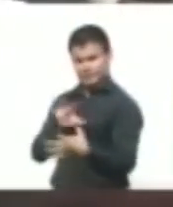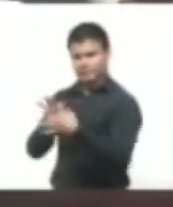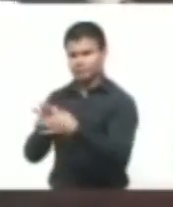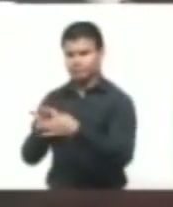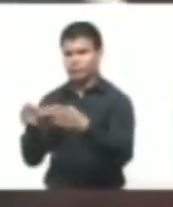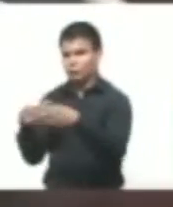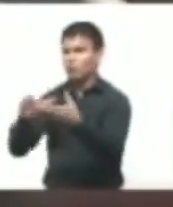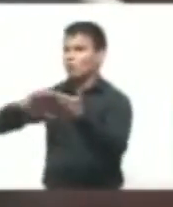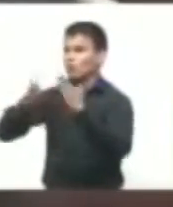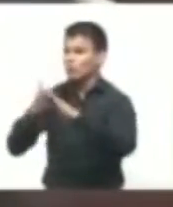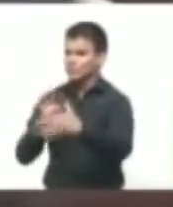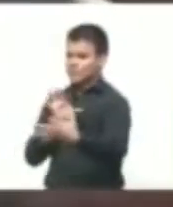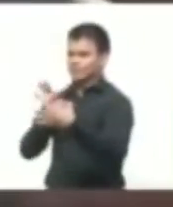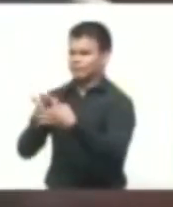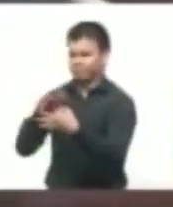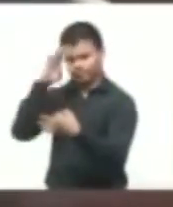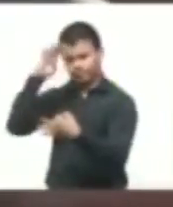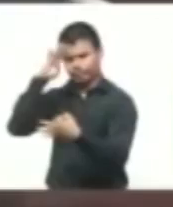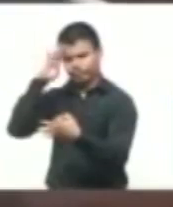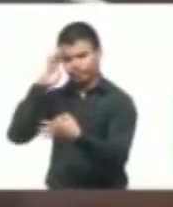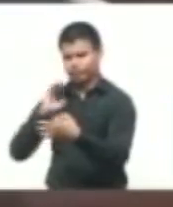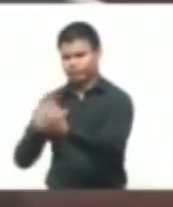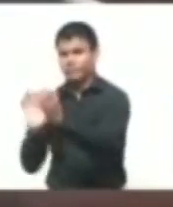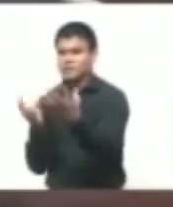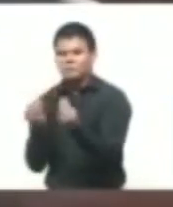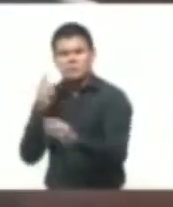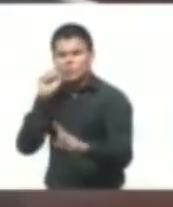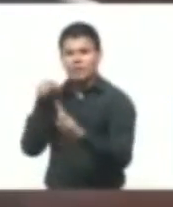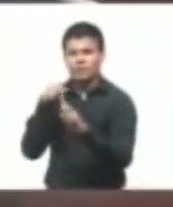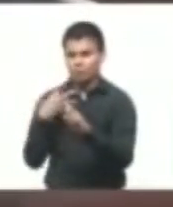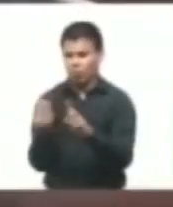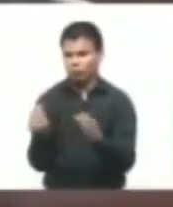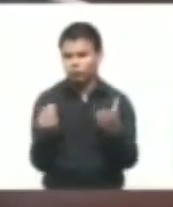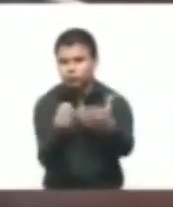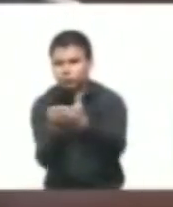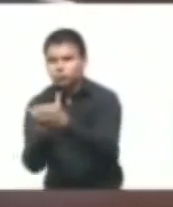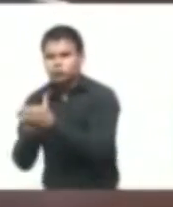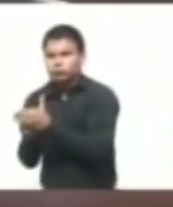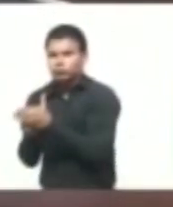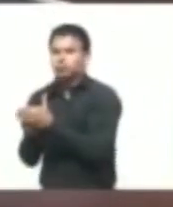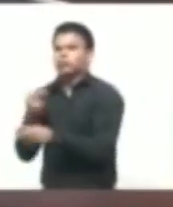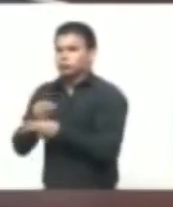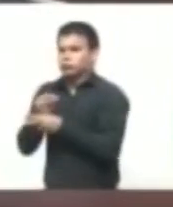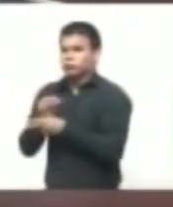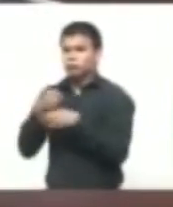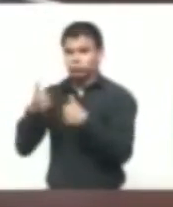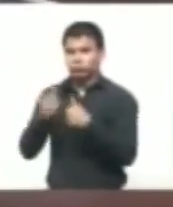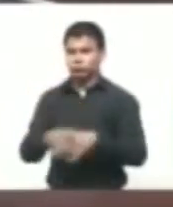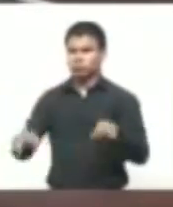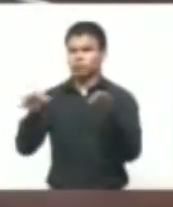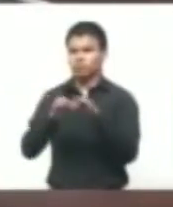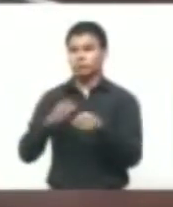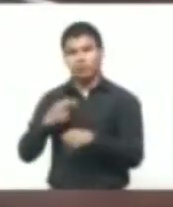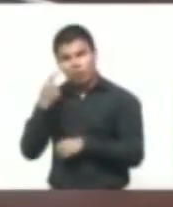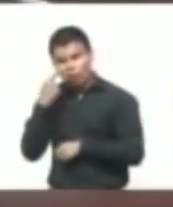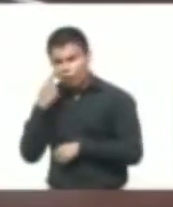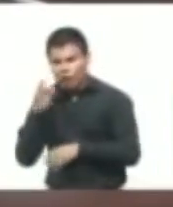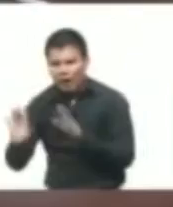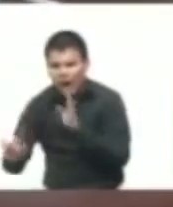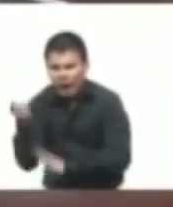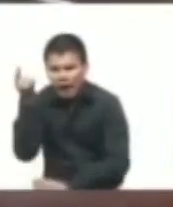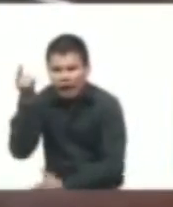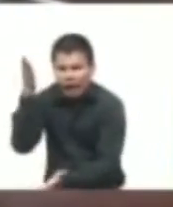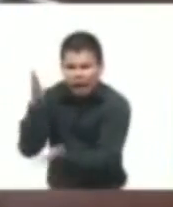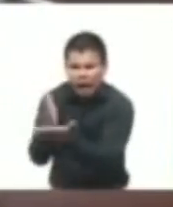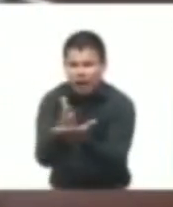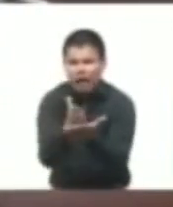de policía, trabajar de la mano con las administraciones departamentales y municipales, denunciar cualquier acto de